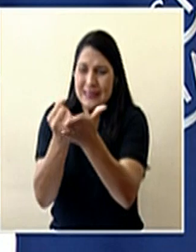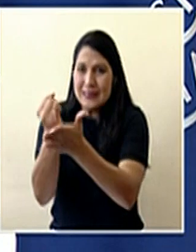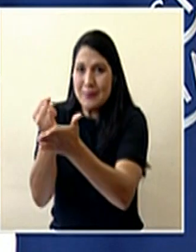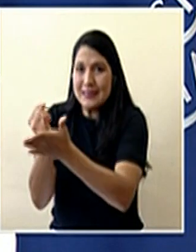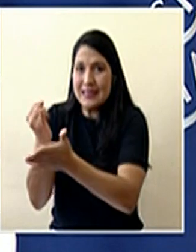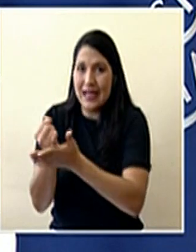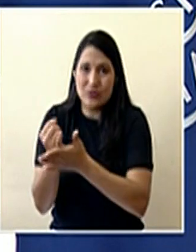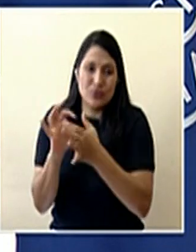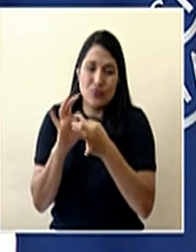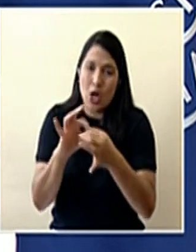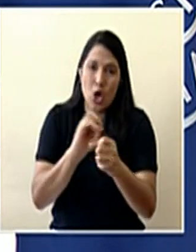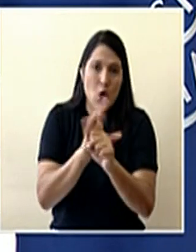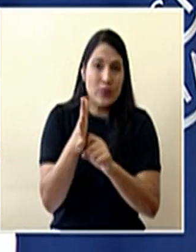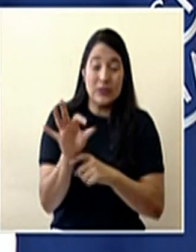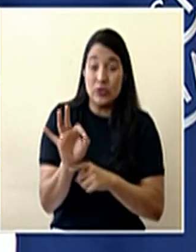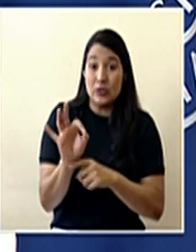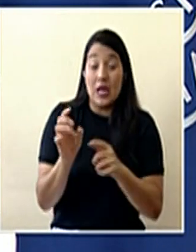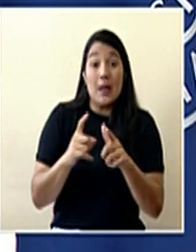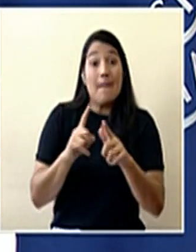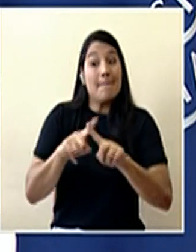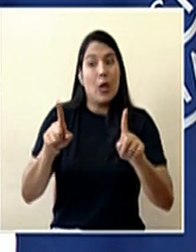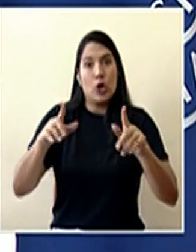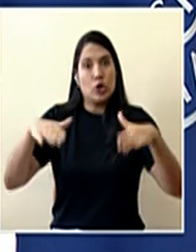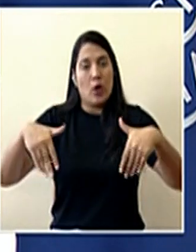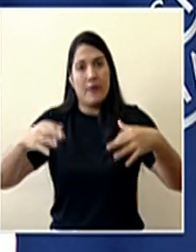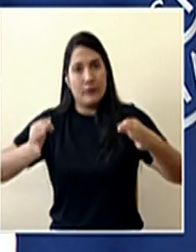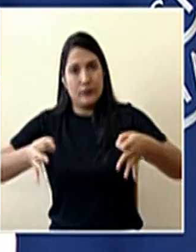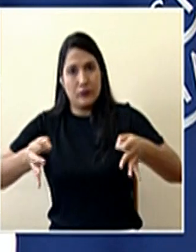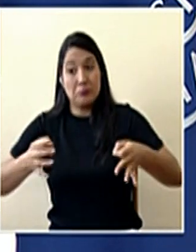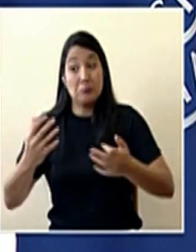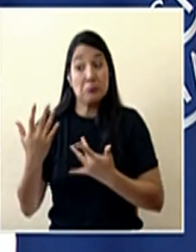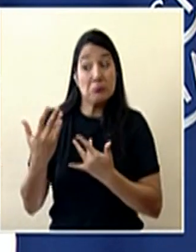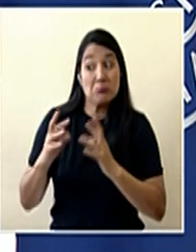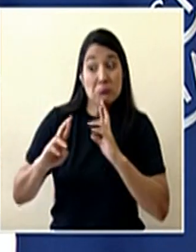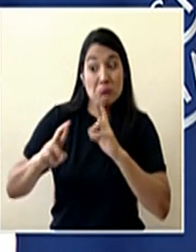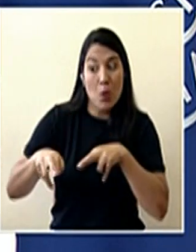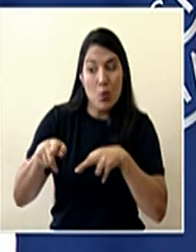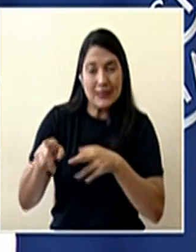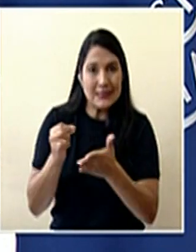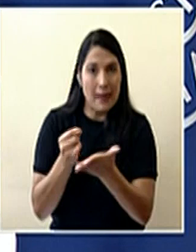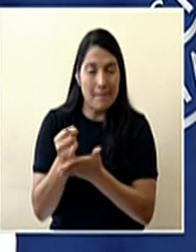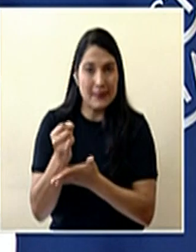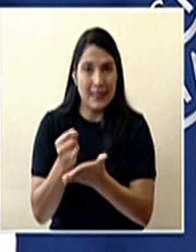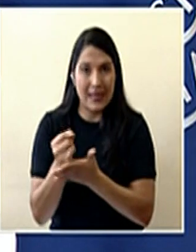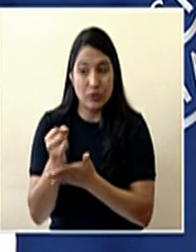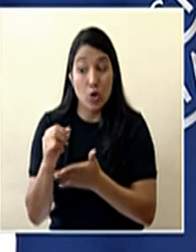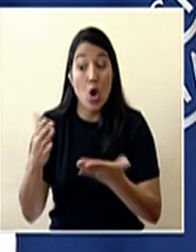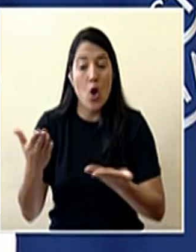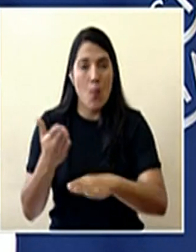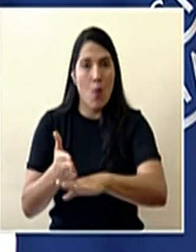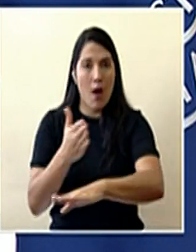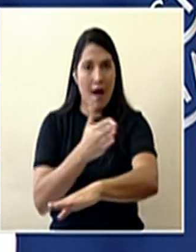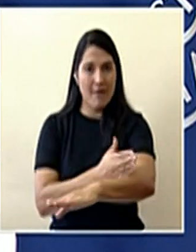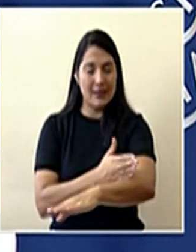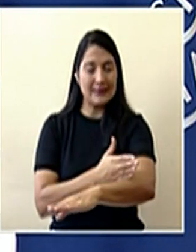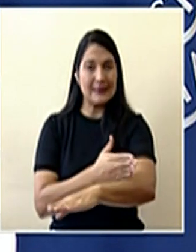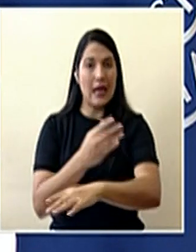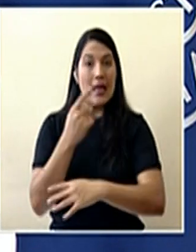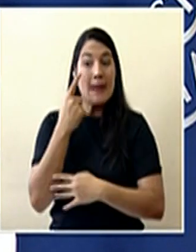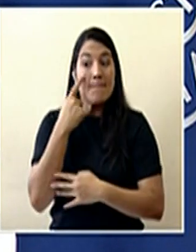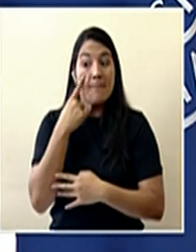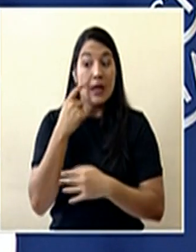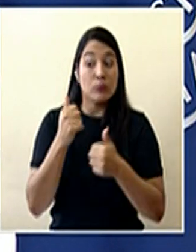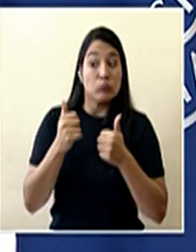protectores y pues veremos justamente el planteamiento de esos estudios y el avance, a ver qué